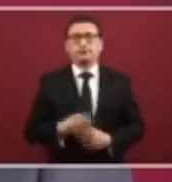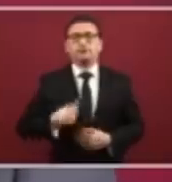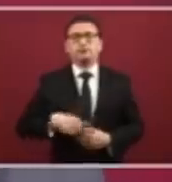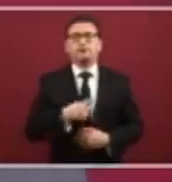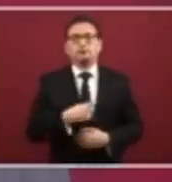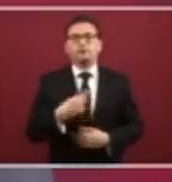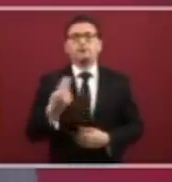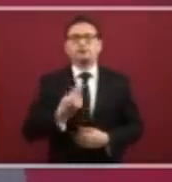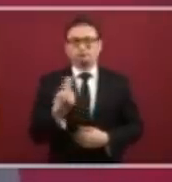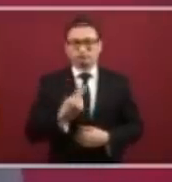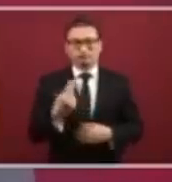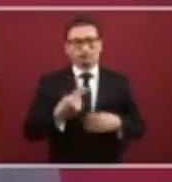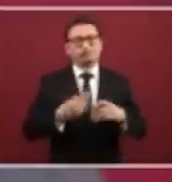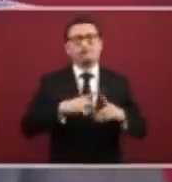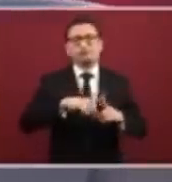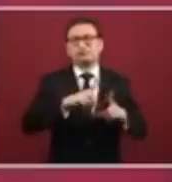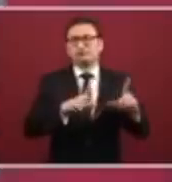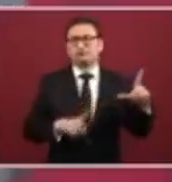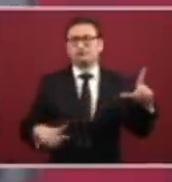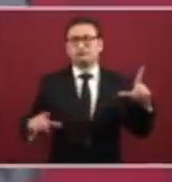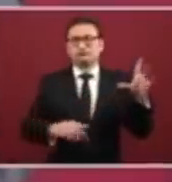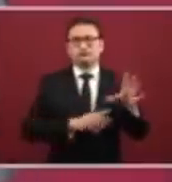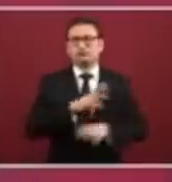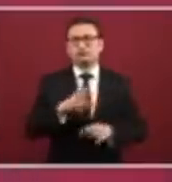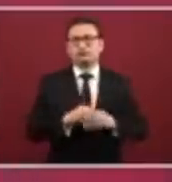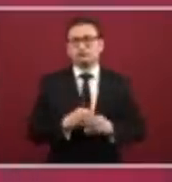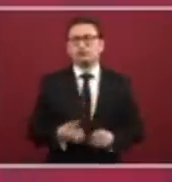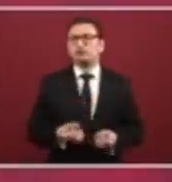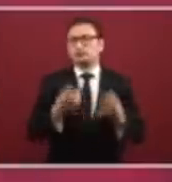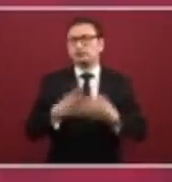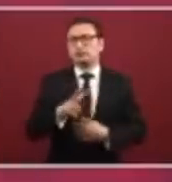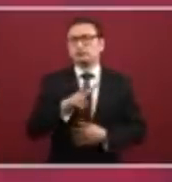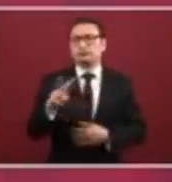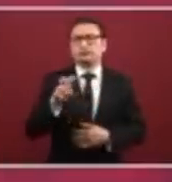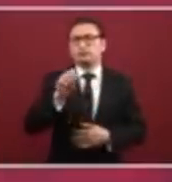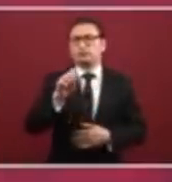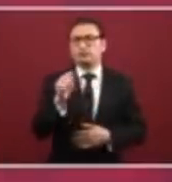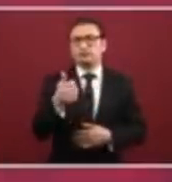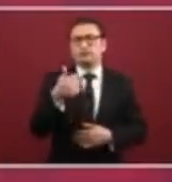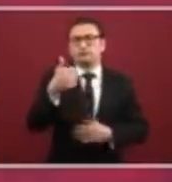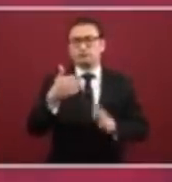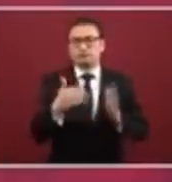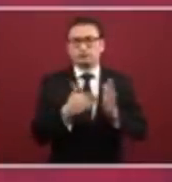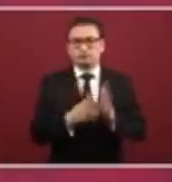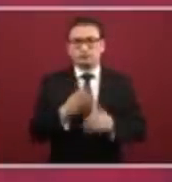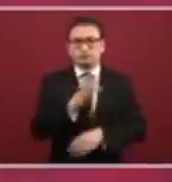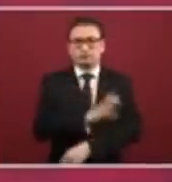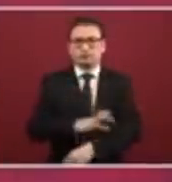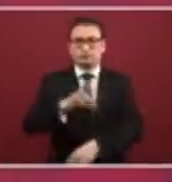cubrir todo el territorio con 266 coordinaciones.